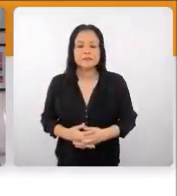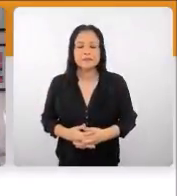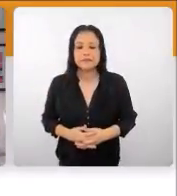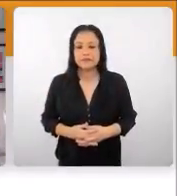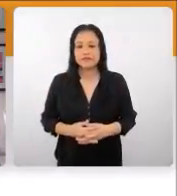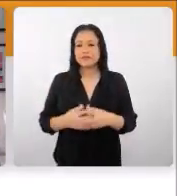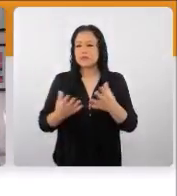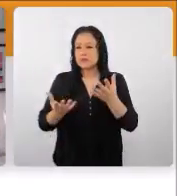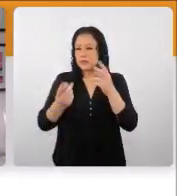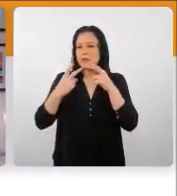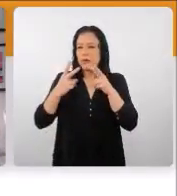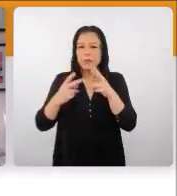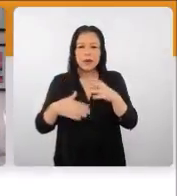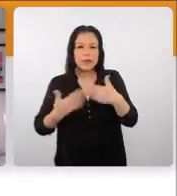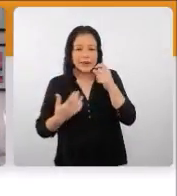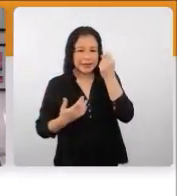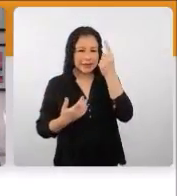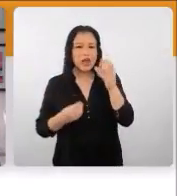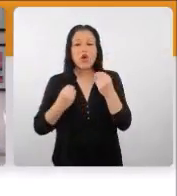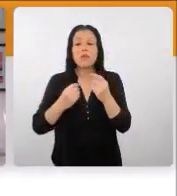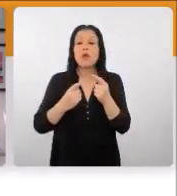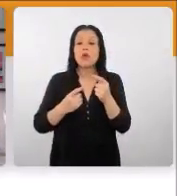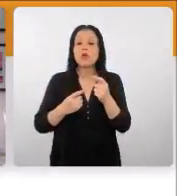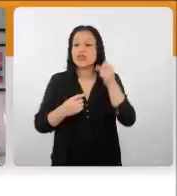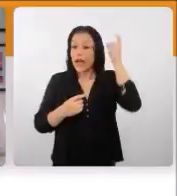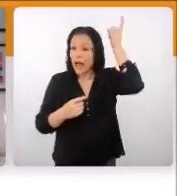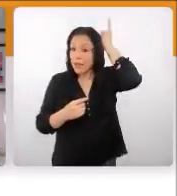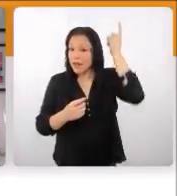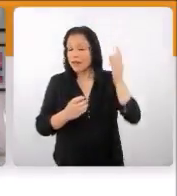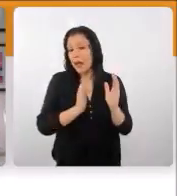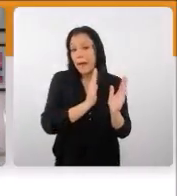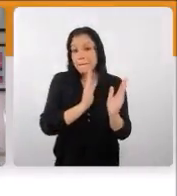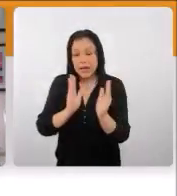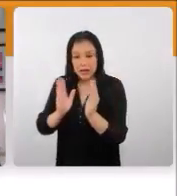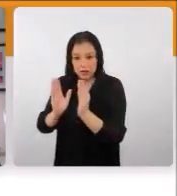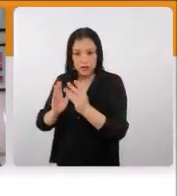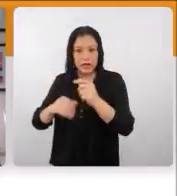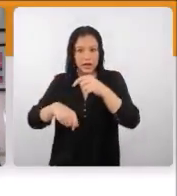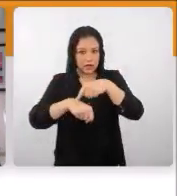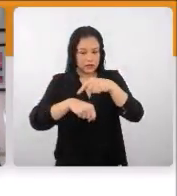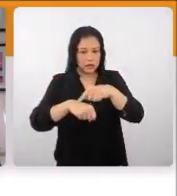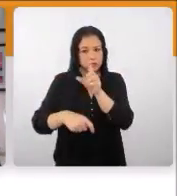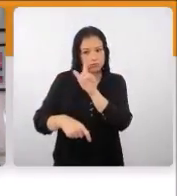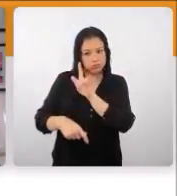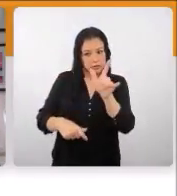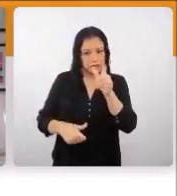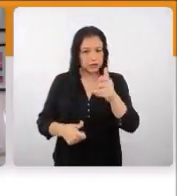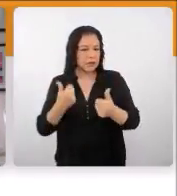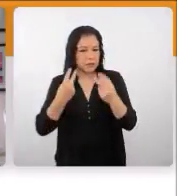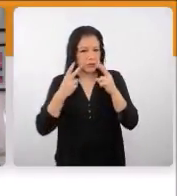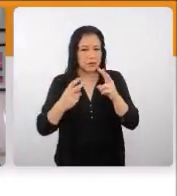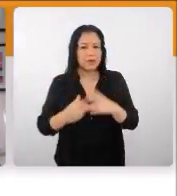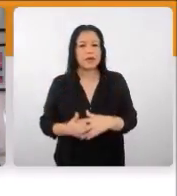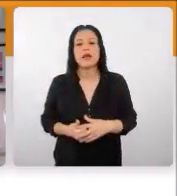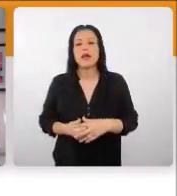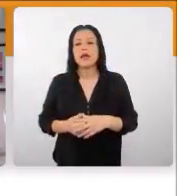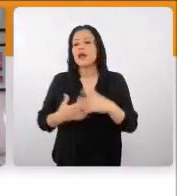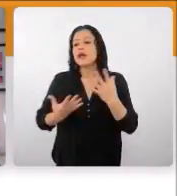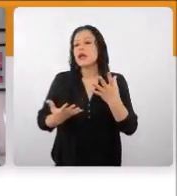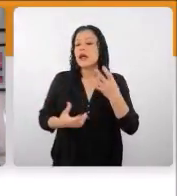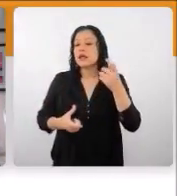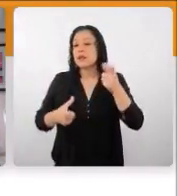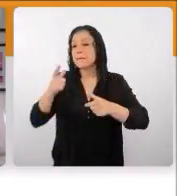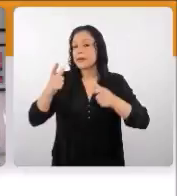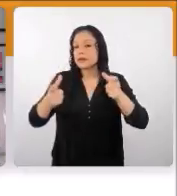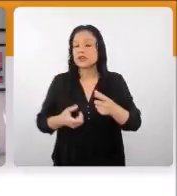Un poco para entender cómo planifican su viaje y qué es lo que hacen durante su viaje, aquí vamos a ver que prácticamente las personas